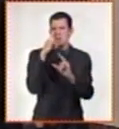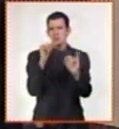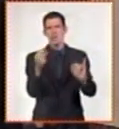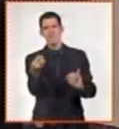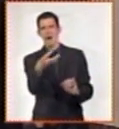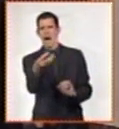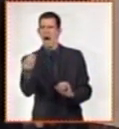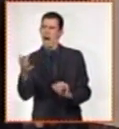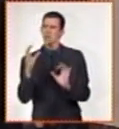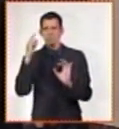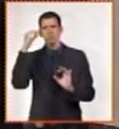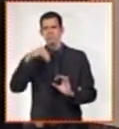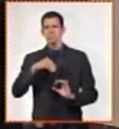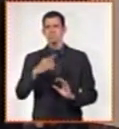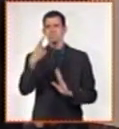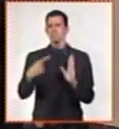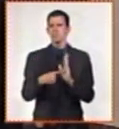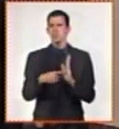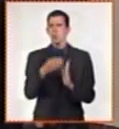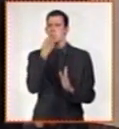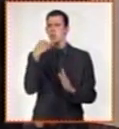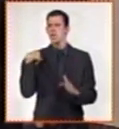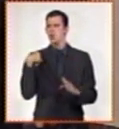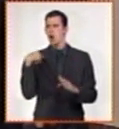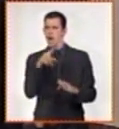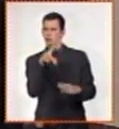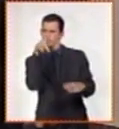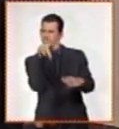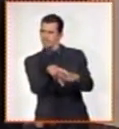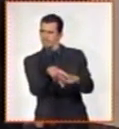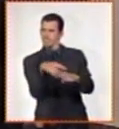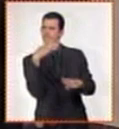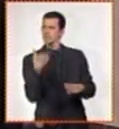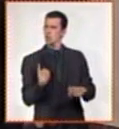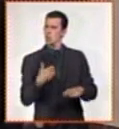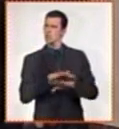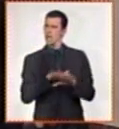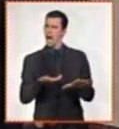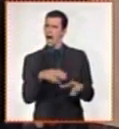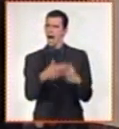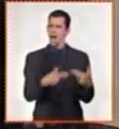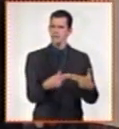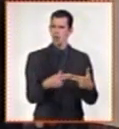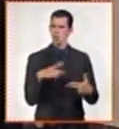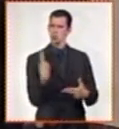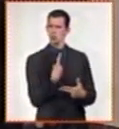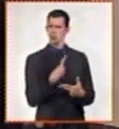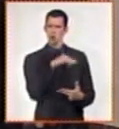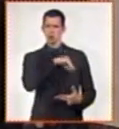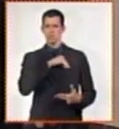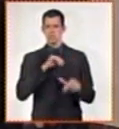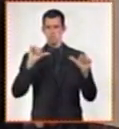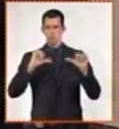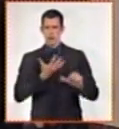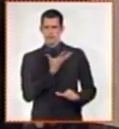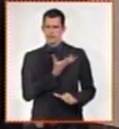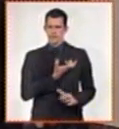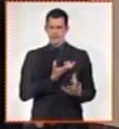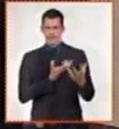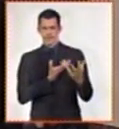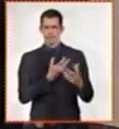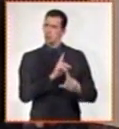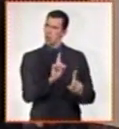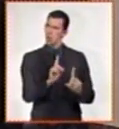¿Y cómo podemos romper estos prejuicios? Voy a compartir lo siguiente. Primero es mantener la confianza